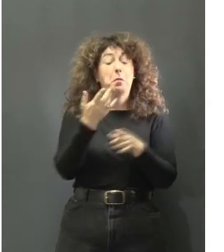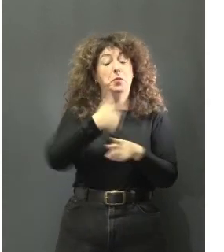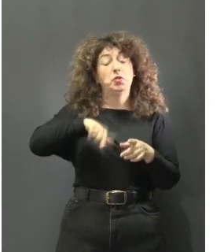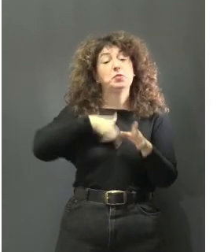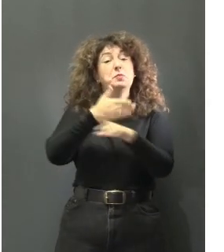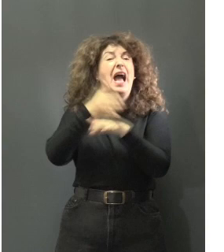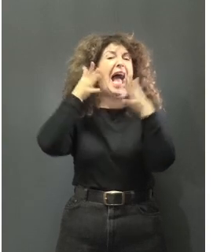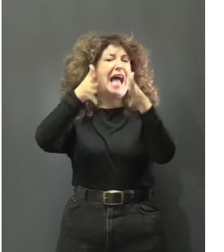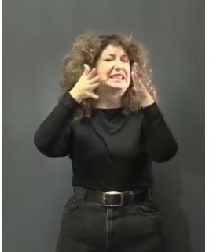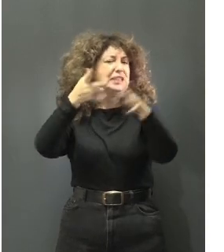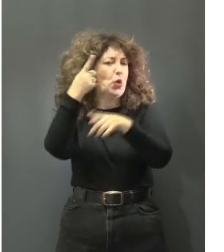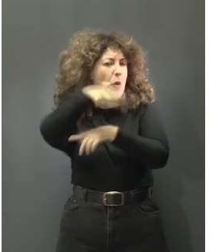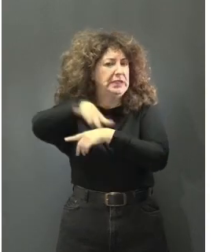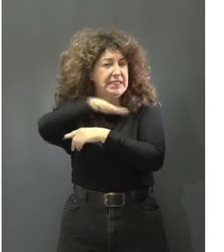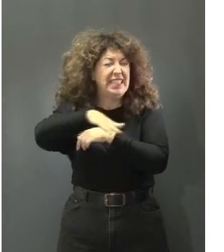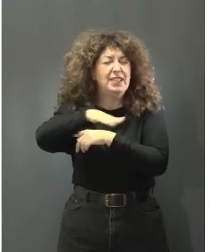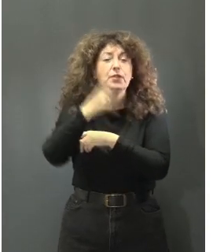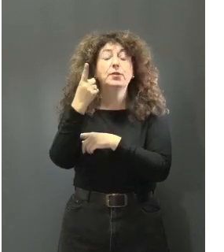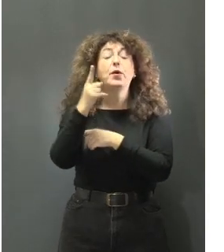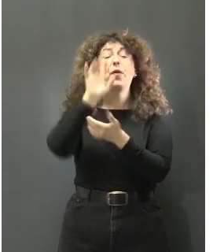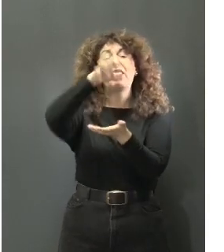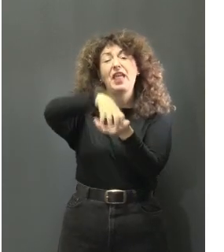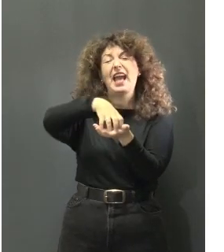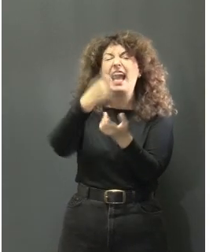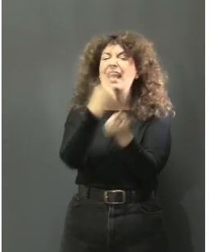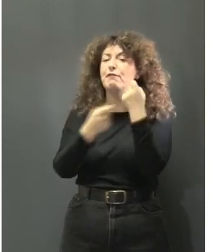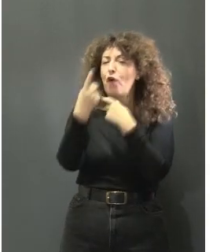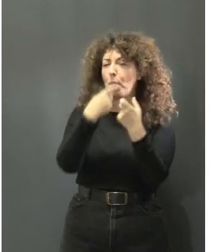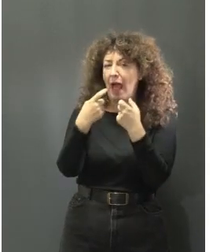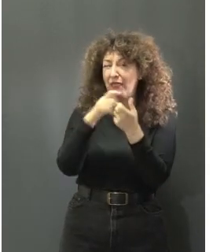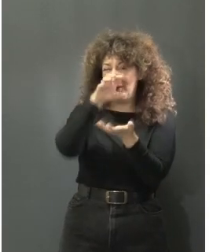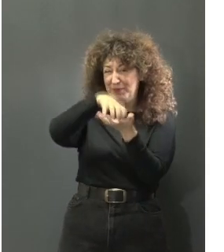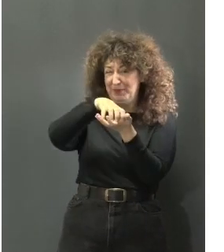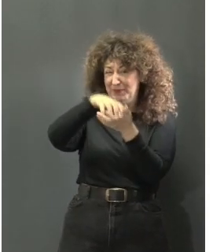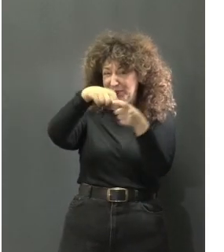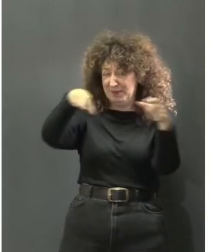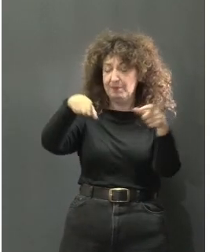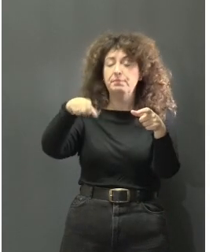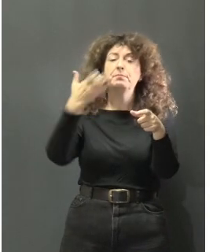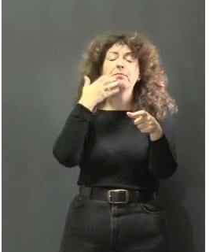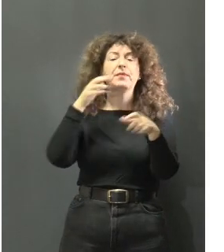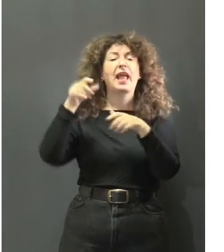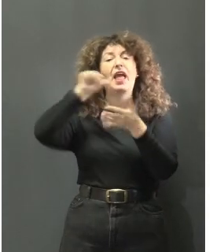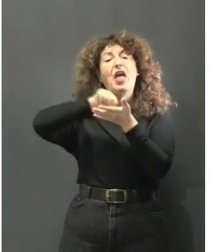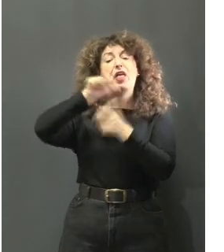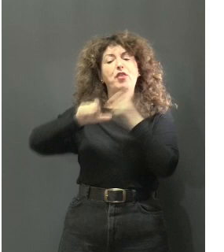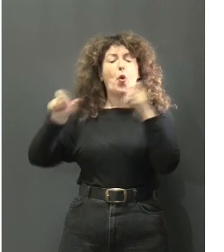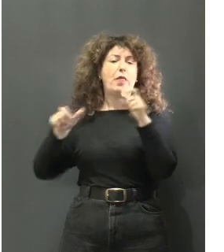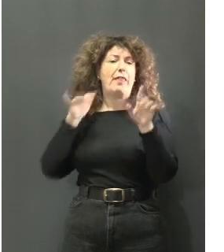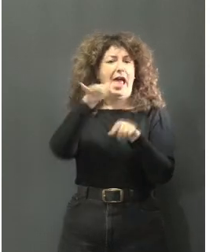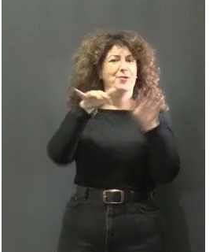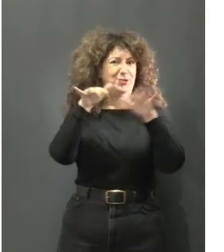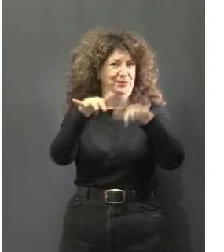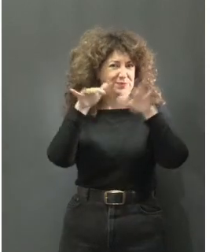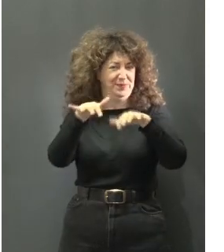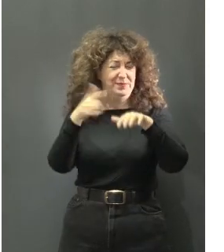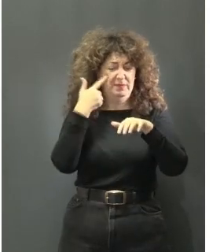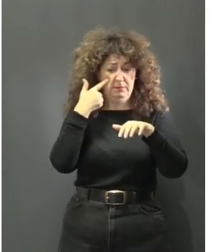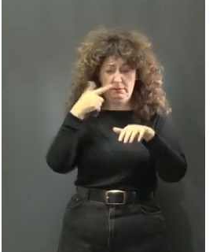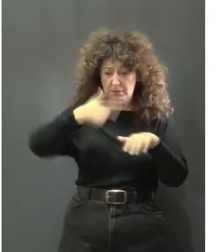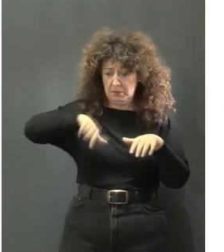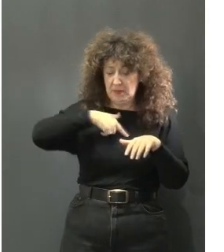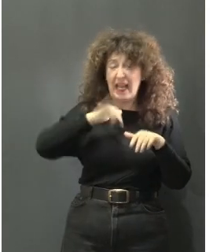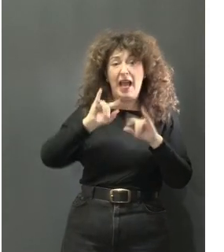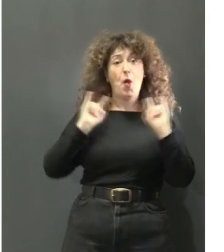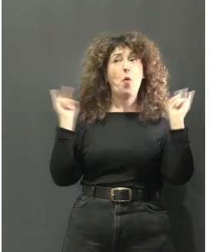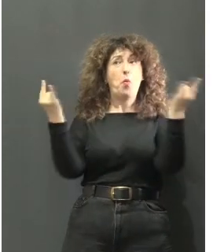nos encontramos que en un punto de información, de recepción de ciudadanos de forma habitual, nos decían, bueno, si es que aquí tenían